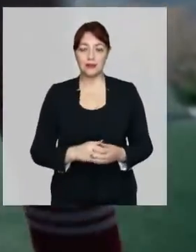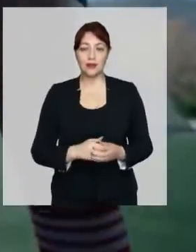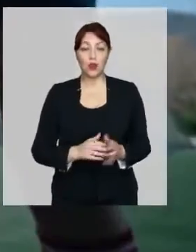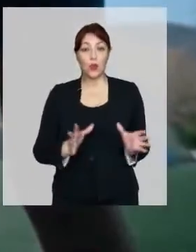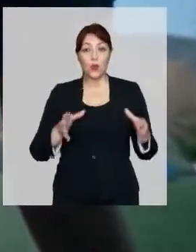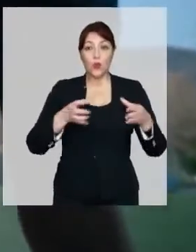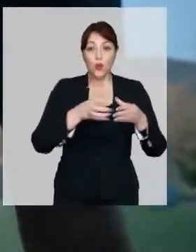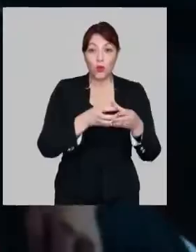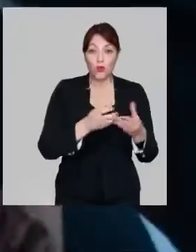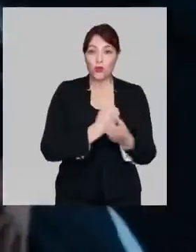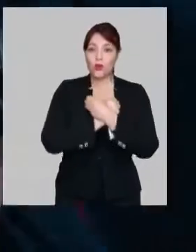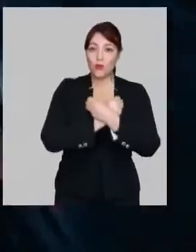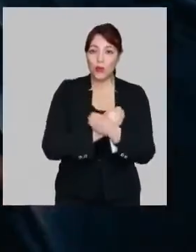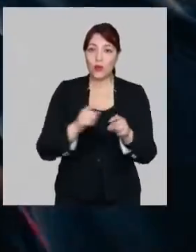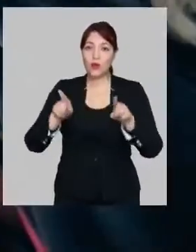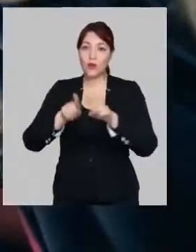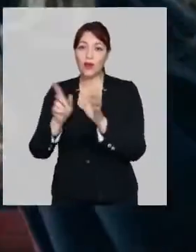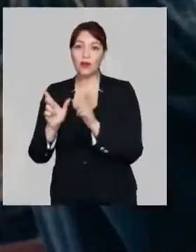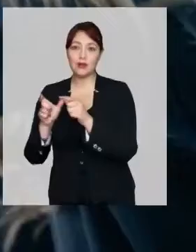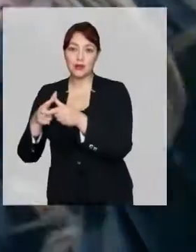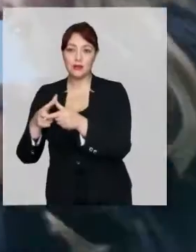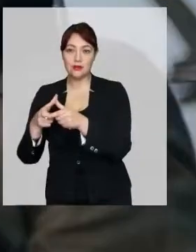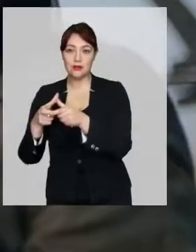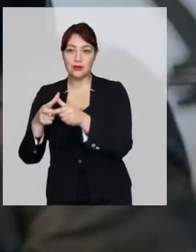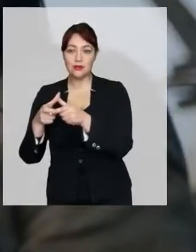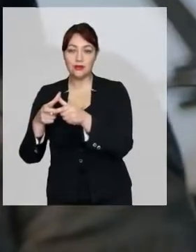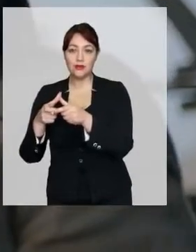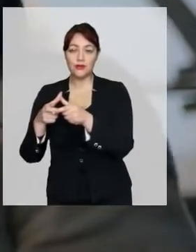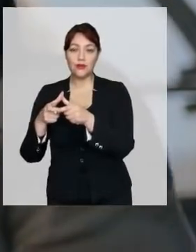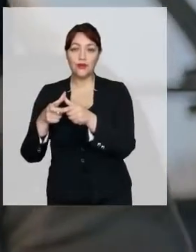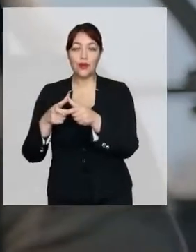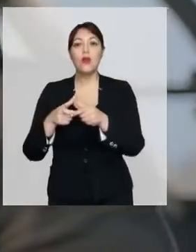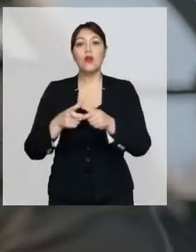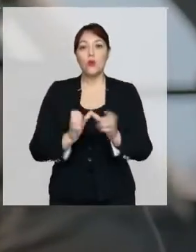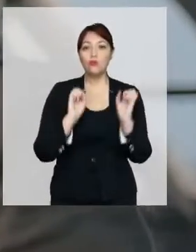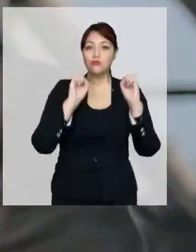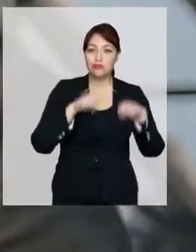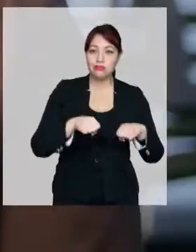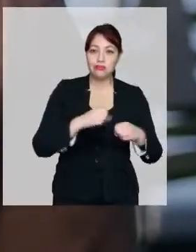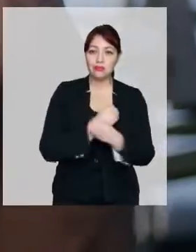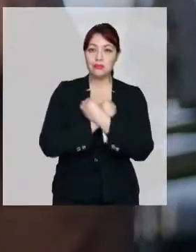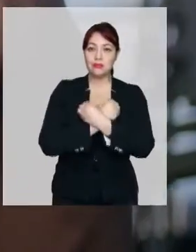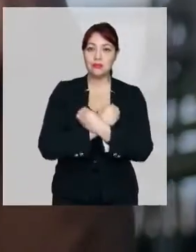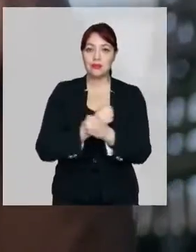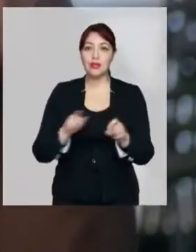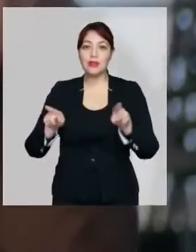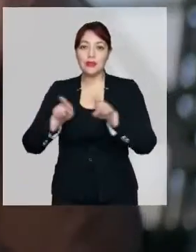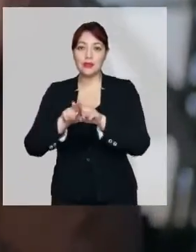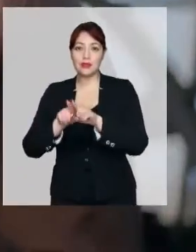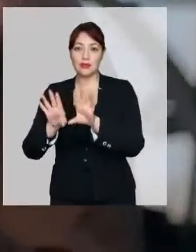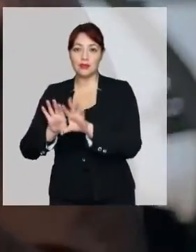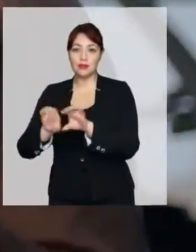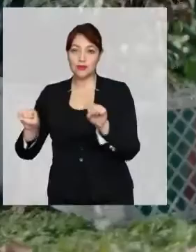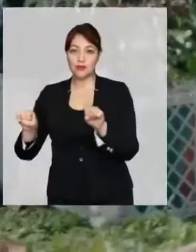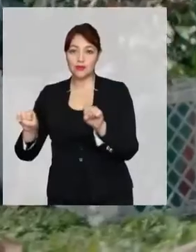Un grupo con amor es equipo. Un acuerdo con amor es compromiso.